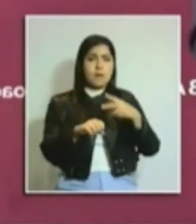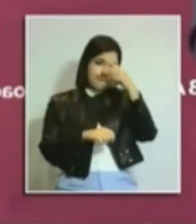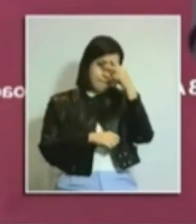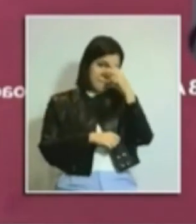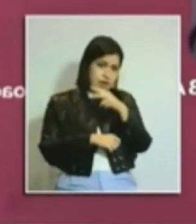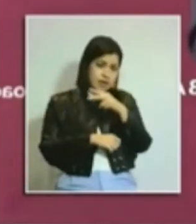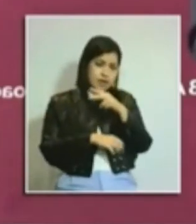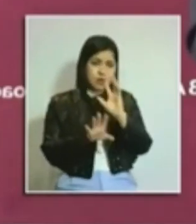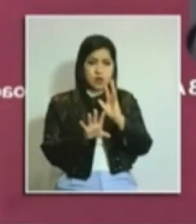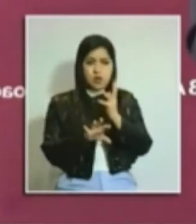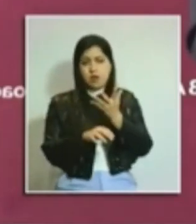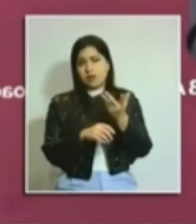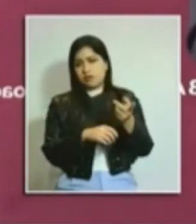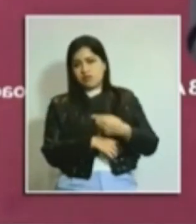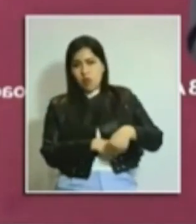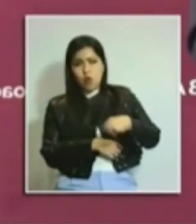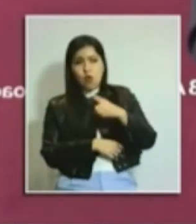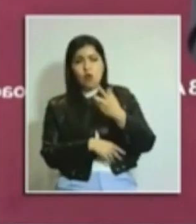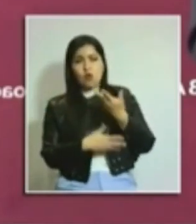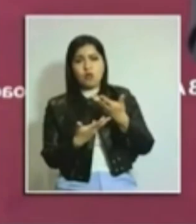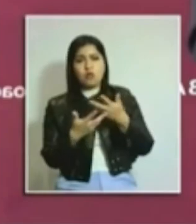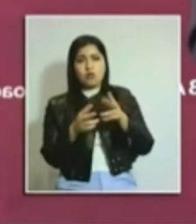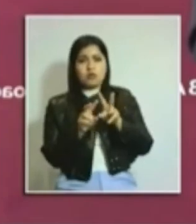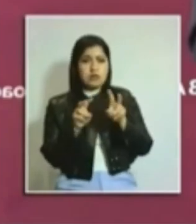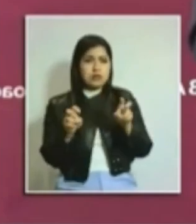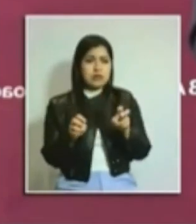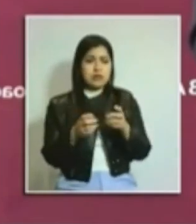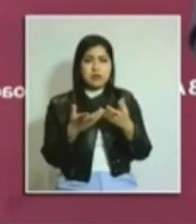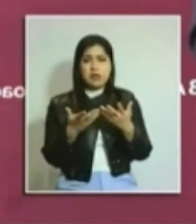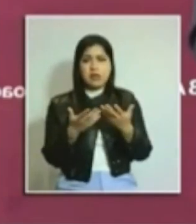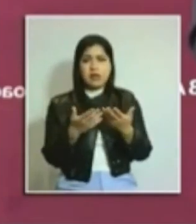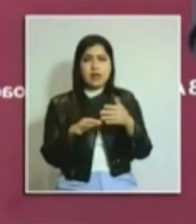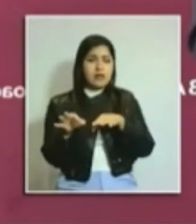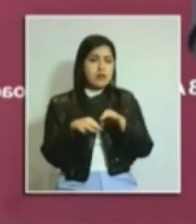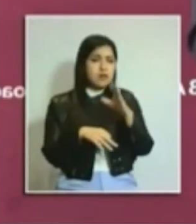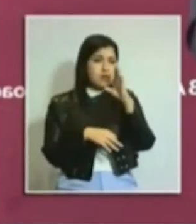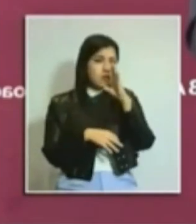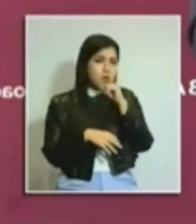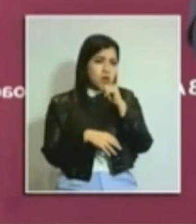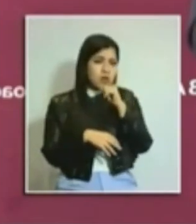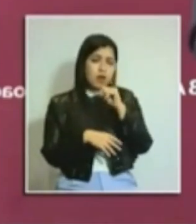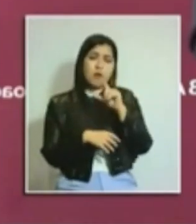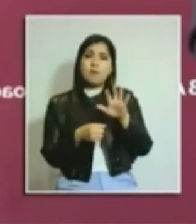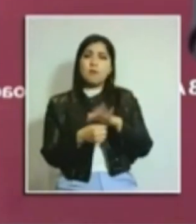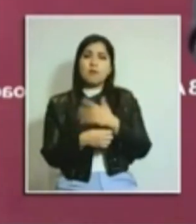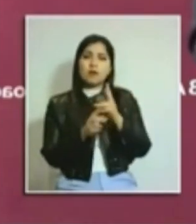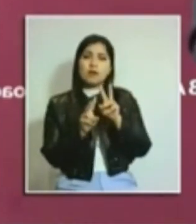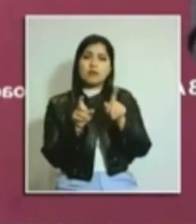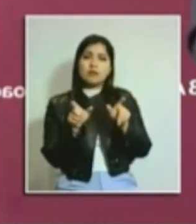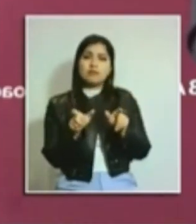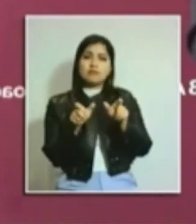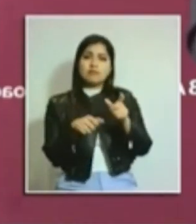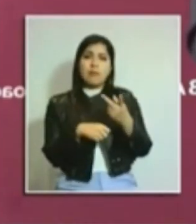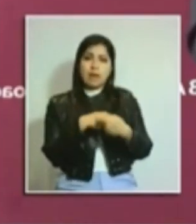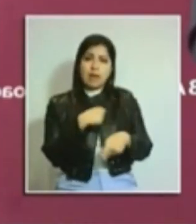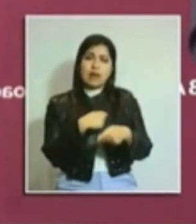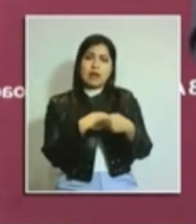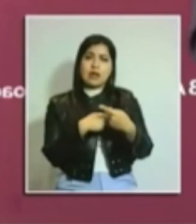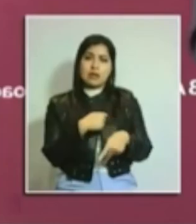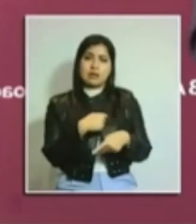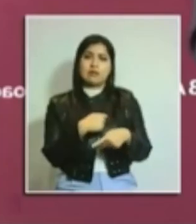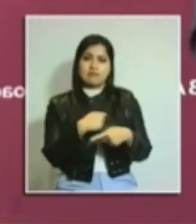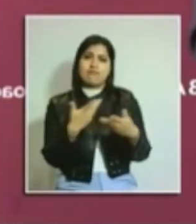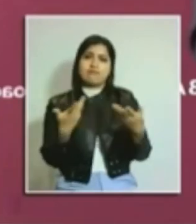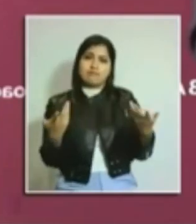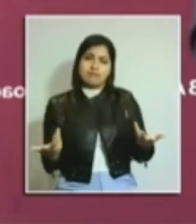seguridad. Miren, me parece que hasta esta mañana lo anunciaron que la canciller y